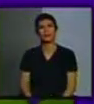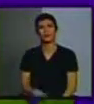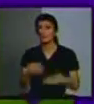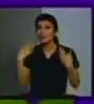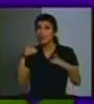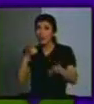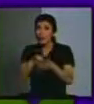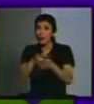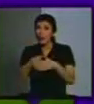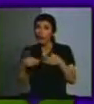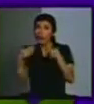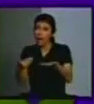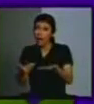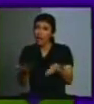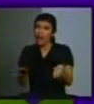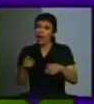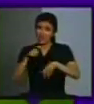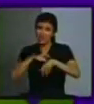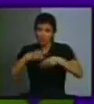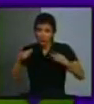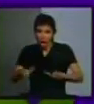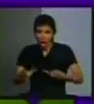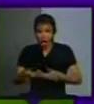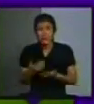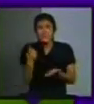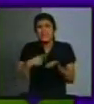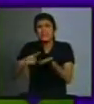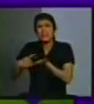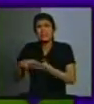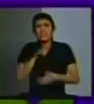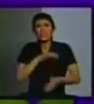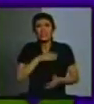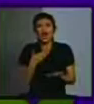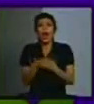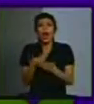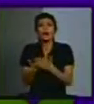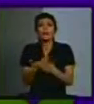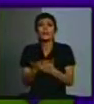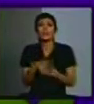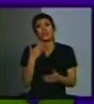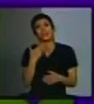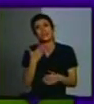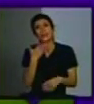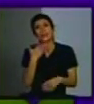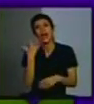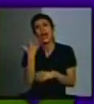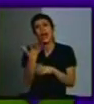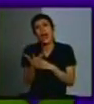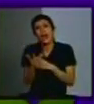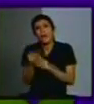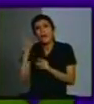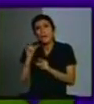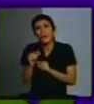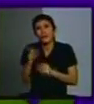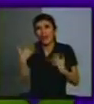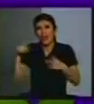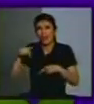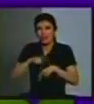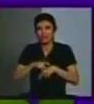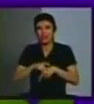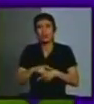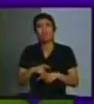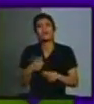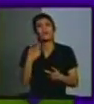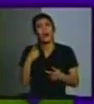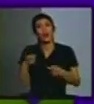¿Compraron ya sus regalos? Bueno, a esta hora miles de chilenos están aprovechando cada minuto y la escasez de calor además para realizar sus compras debido a que parte